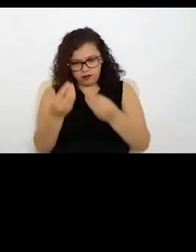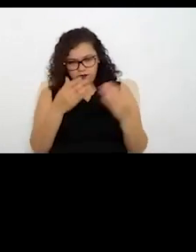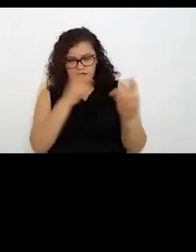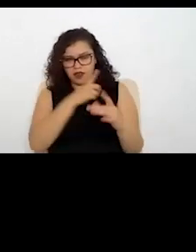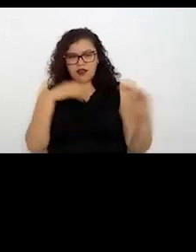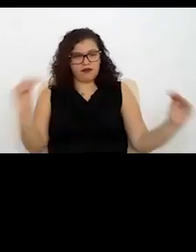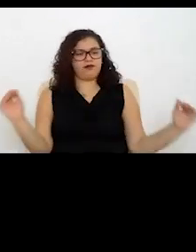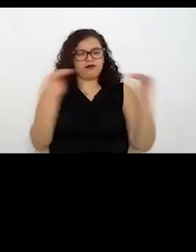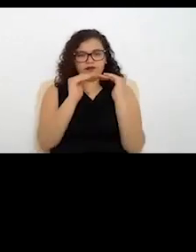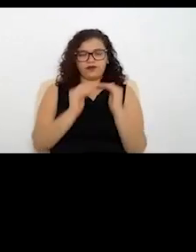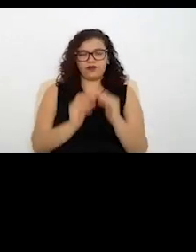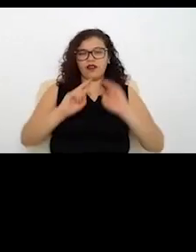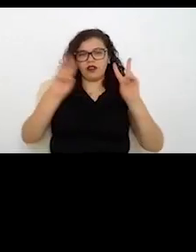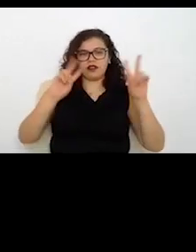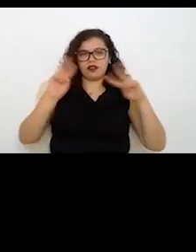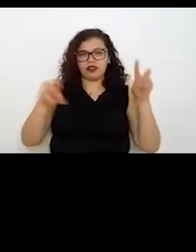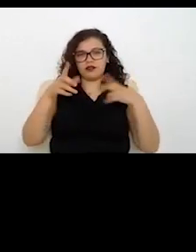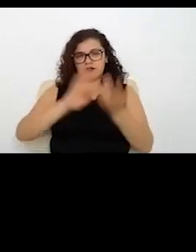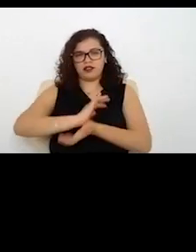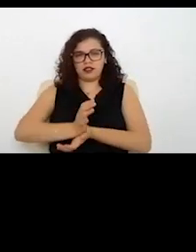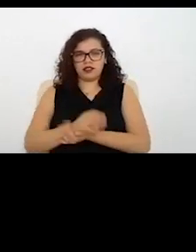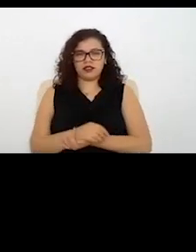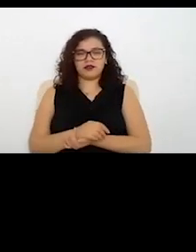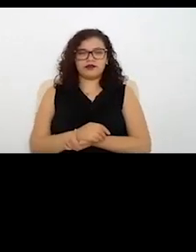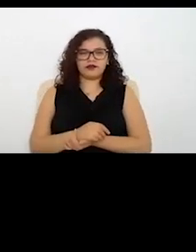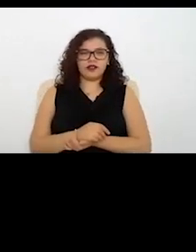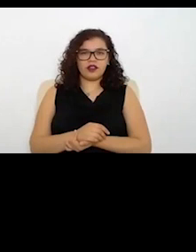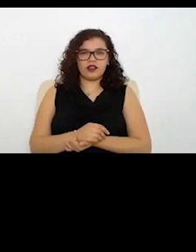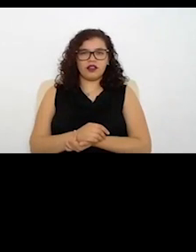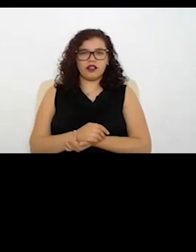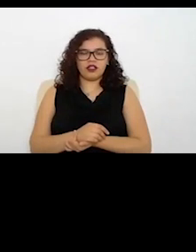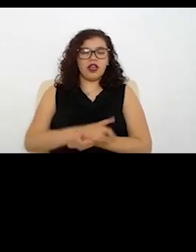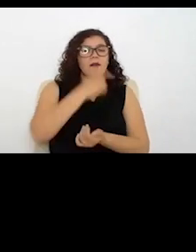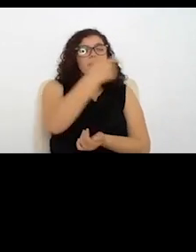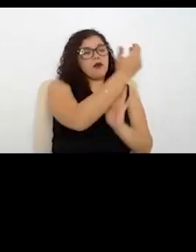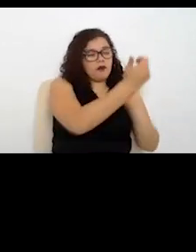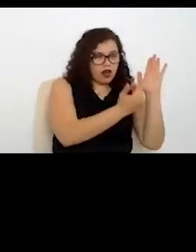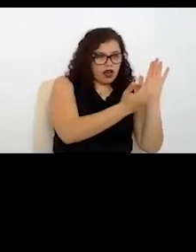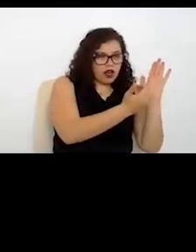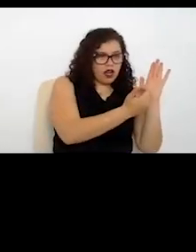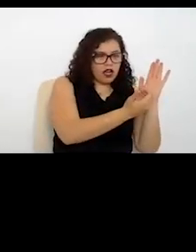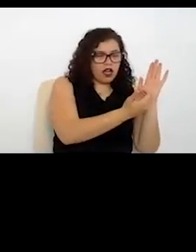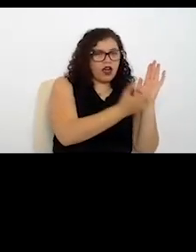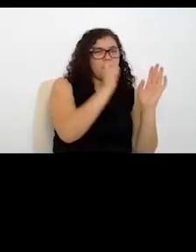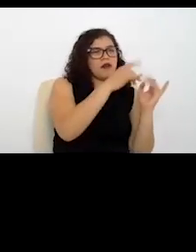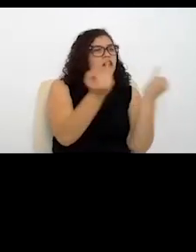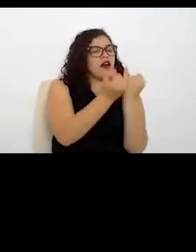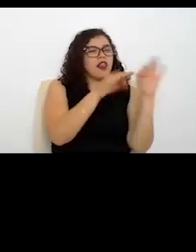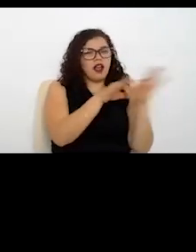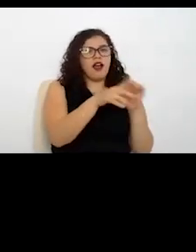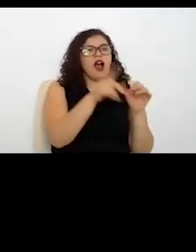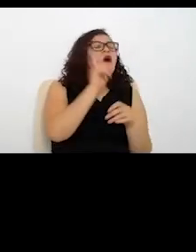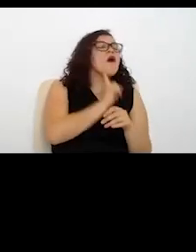muy vinculado con el tema de la discriminación, no se puede dar un sueldo menor al mismo trabajo, por ejemplo, a una